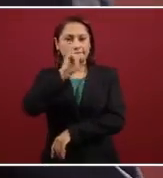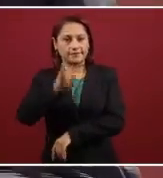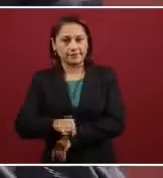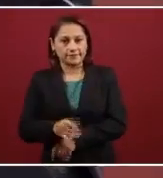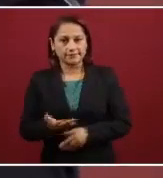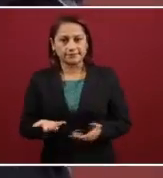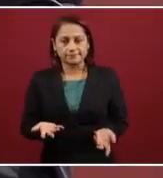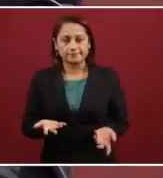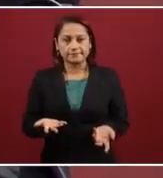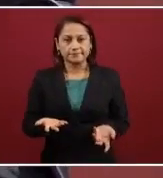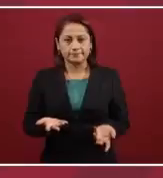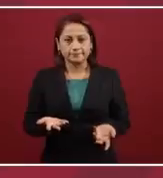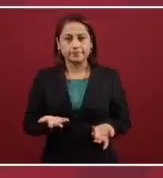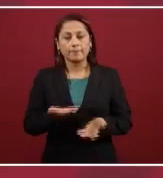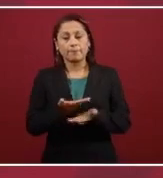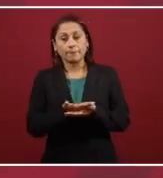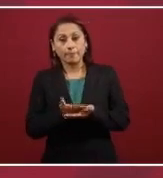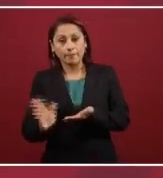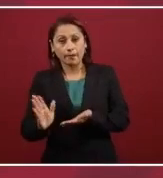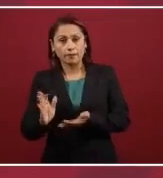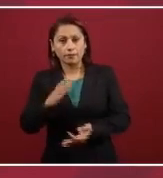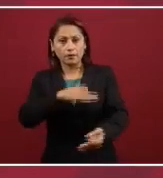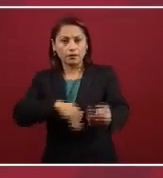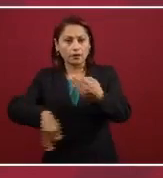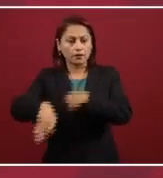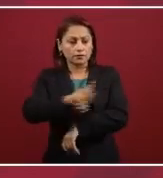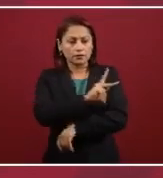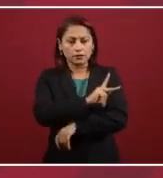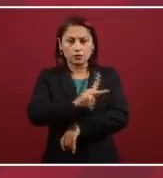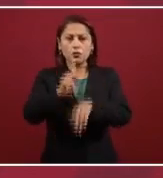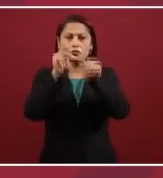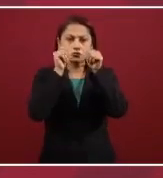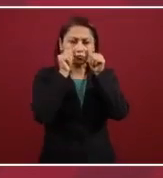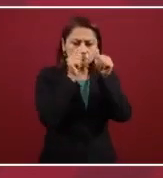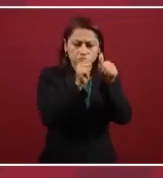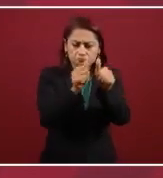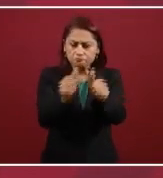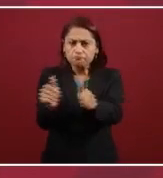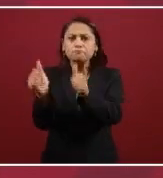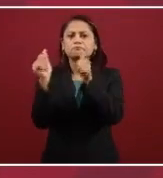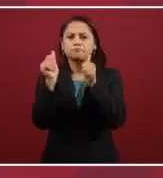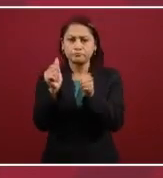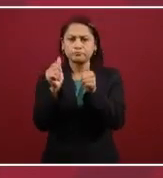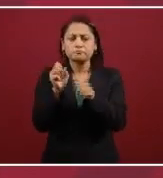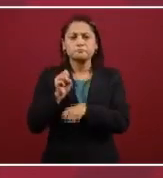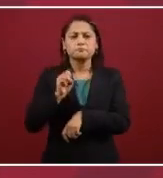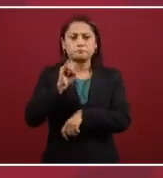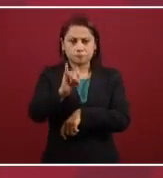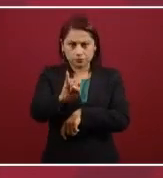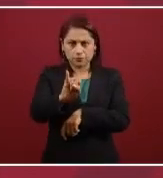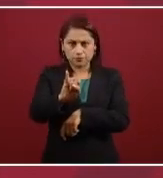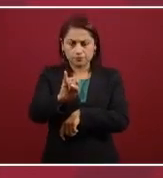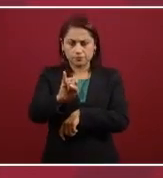todos, a escuchar a todos, a respetar a todos, pero la preferencia se le va a seguir dando